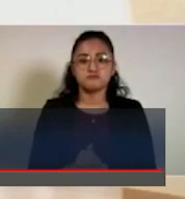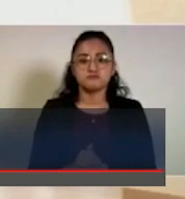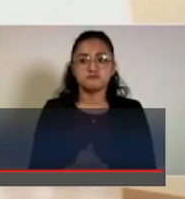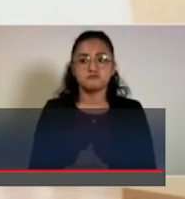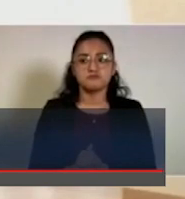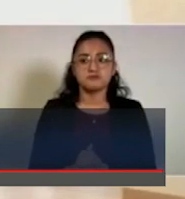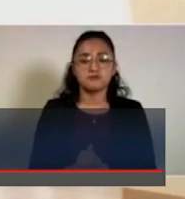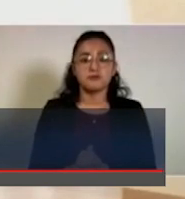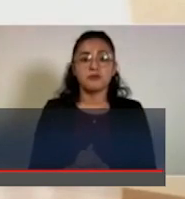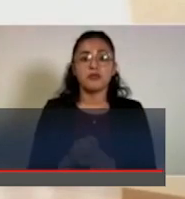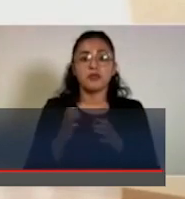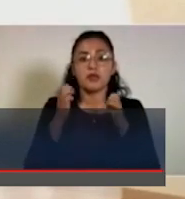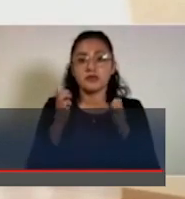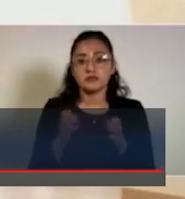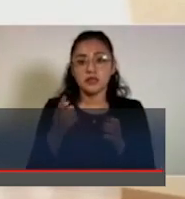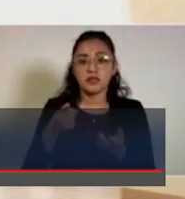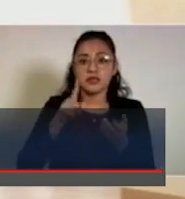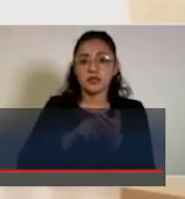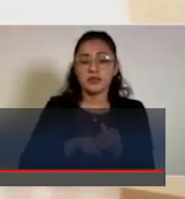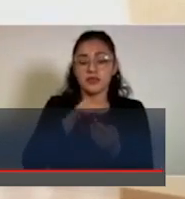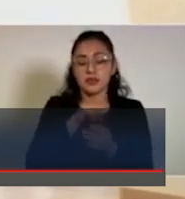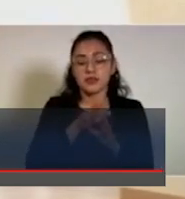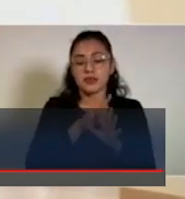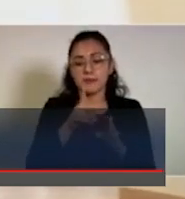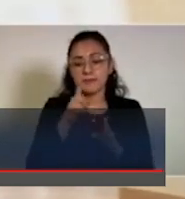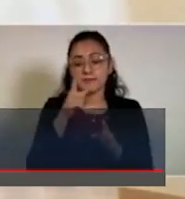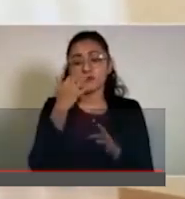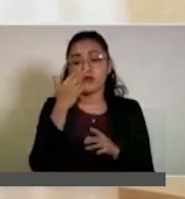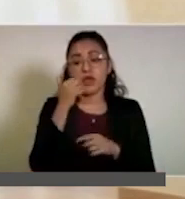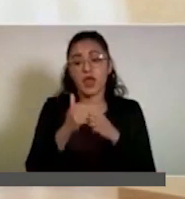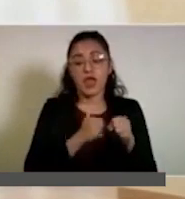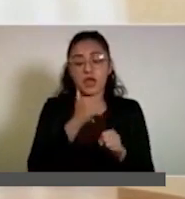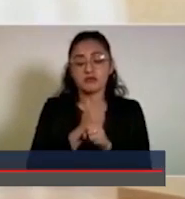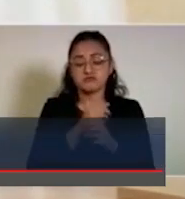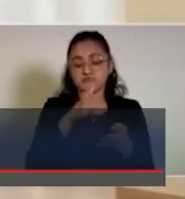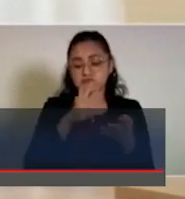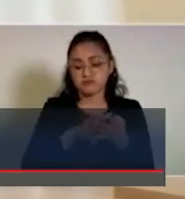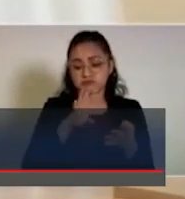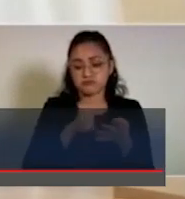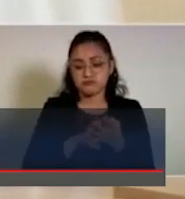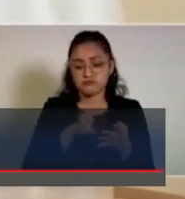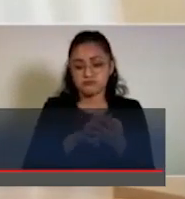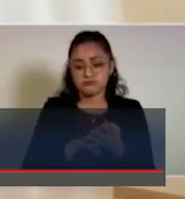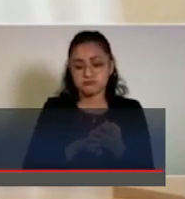por secuestro a 50 años de prisión fue